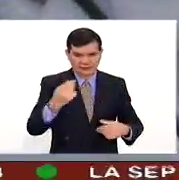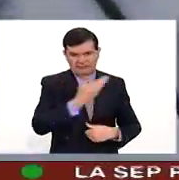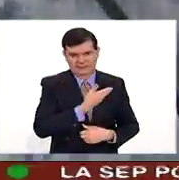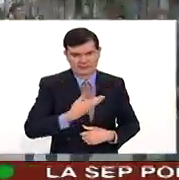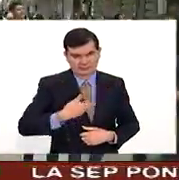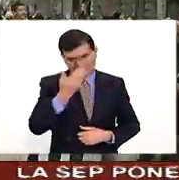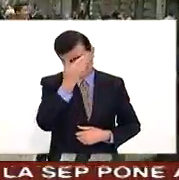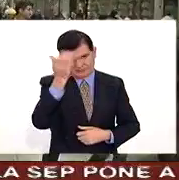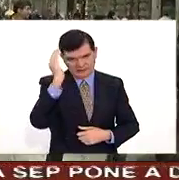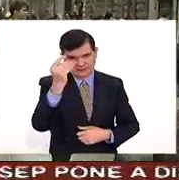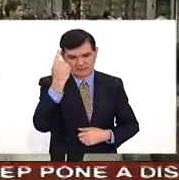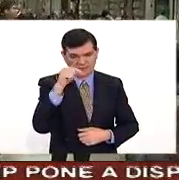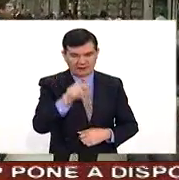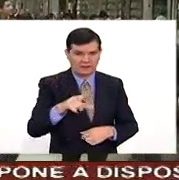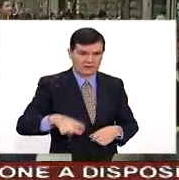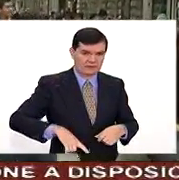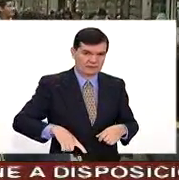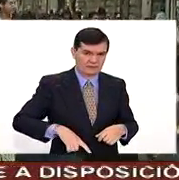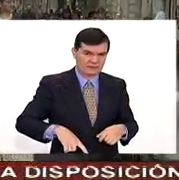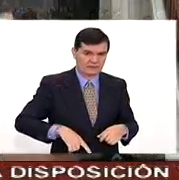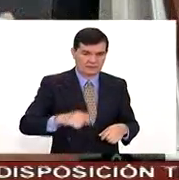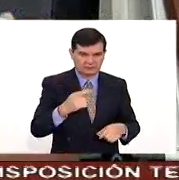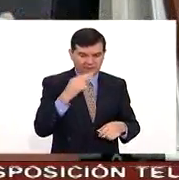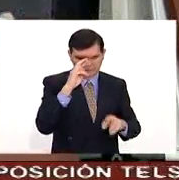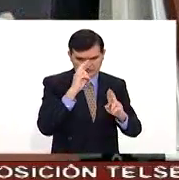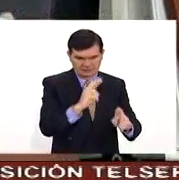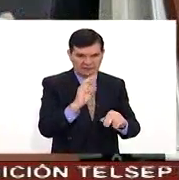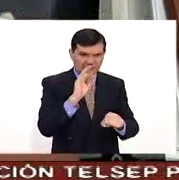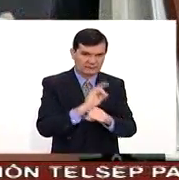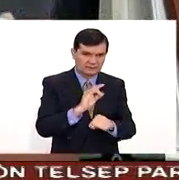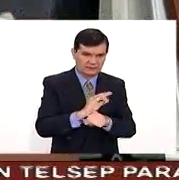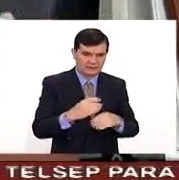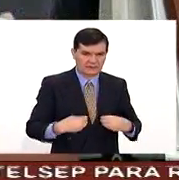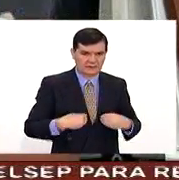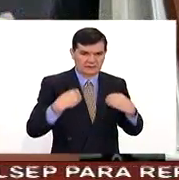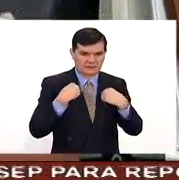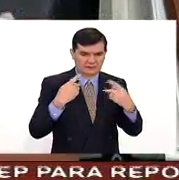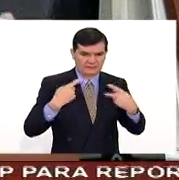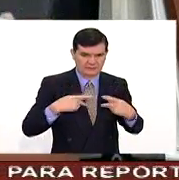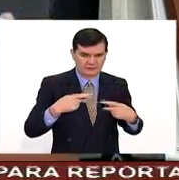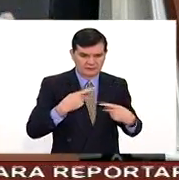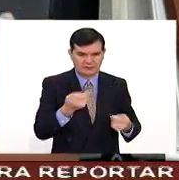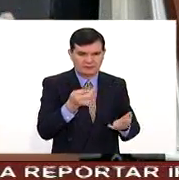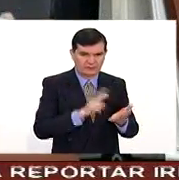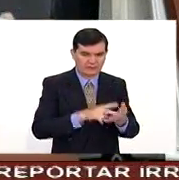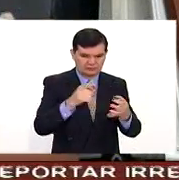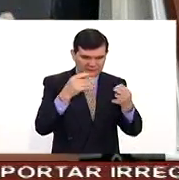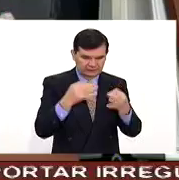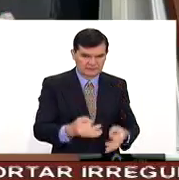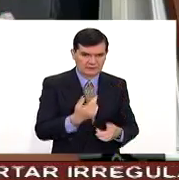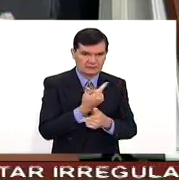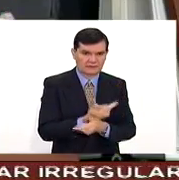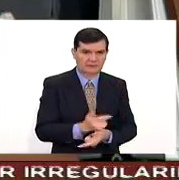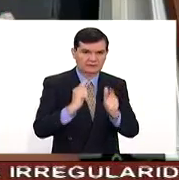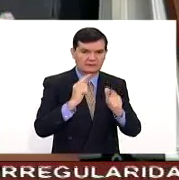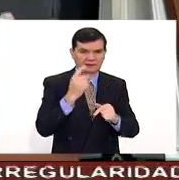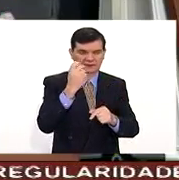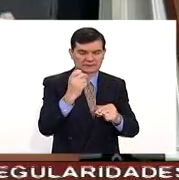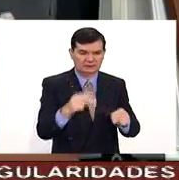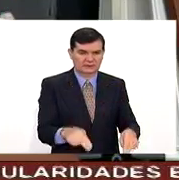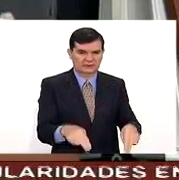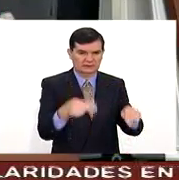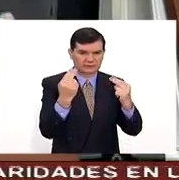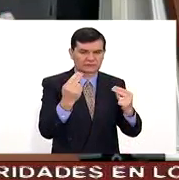Nieto dijo que para su gobierno respetar y proteger la vida de las personas, así como su dignidad y libertad, es un